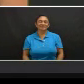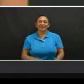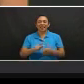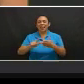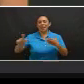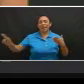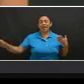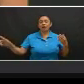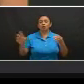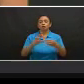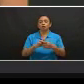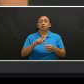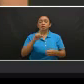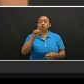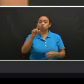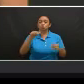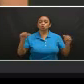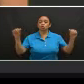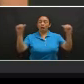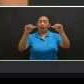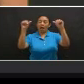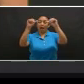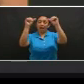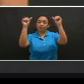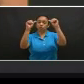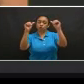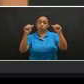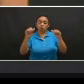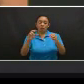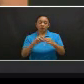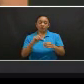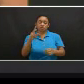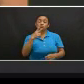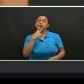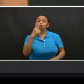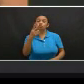lejos de sus atrios, lejos de su voz